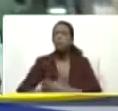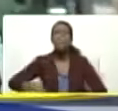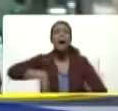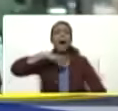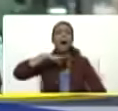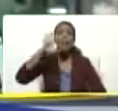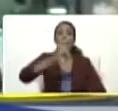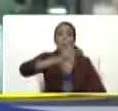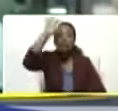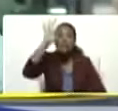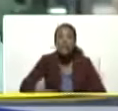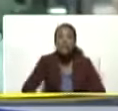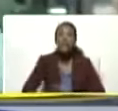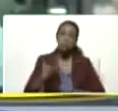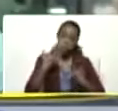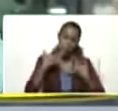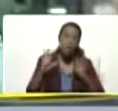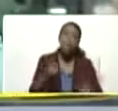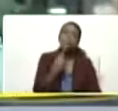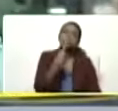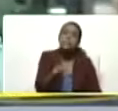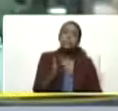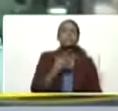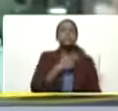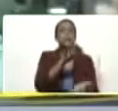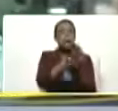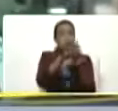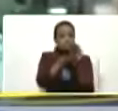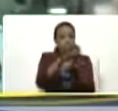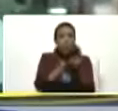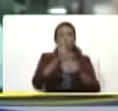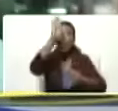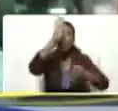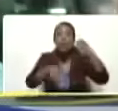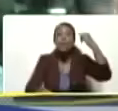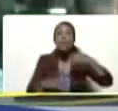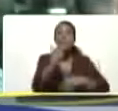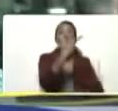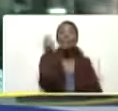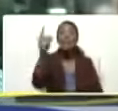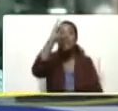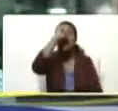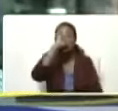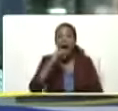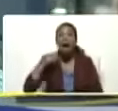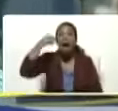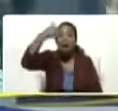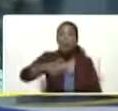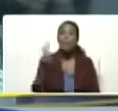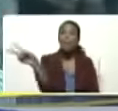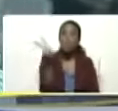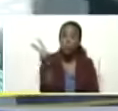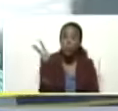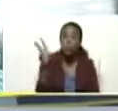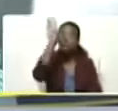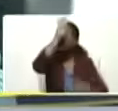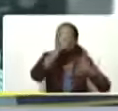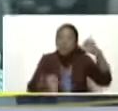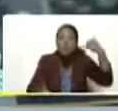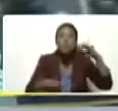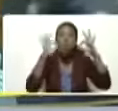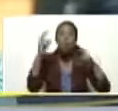altos, yo creo que podemos decir, de los últimos 30 años de Venezuela,